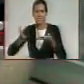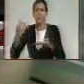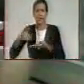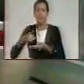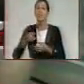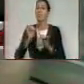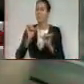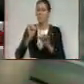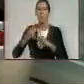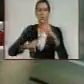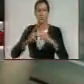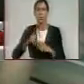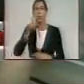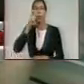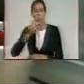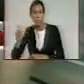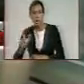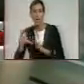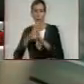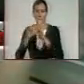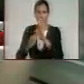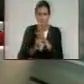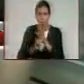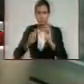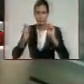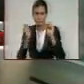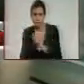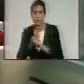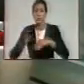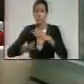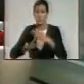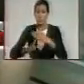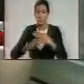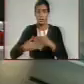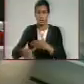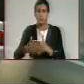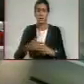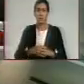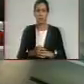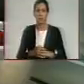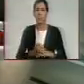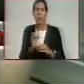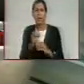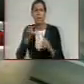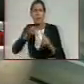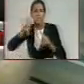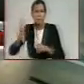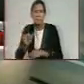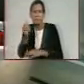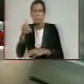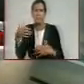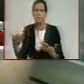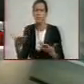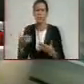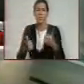ese proceso popular constituyente que está en marcha, cuyo objetivo central, yo diría que